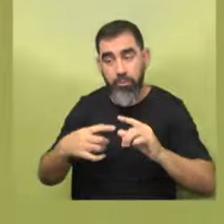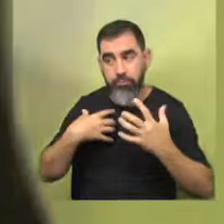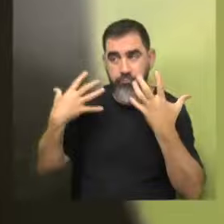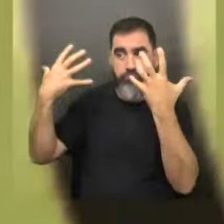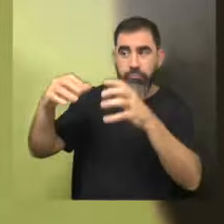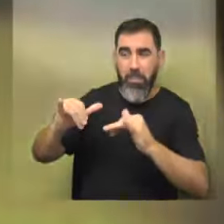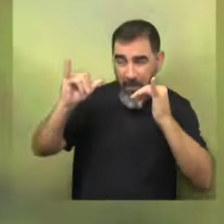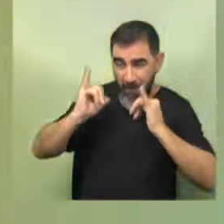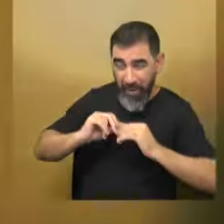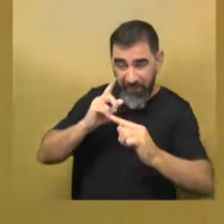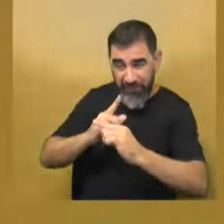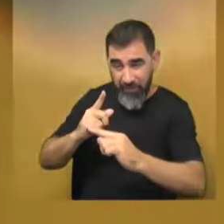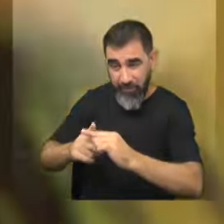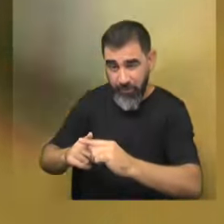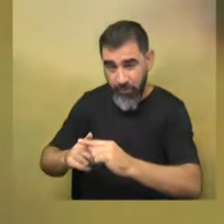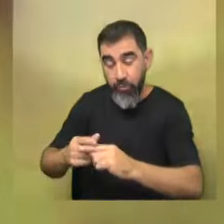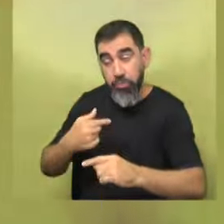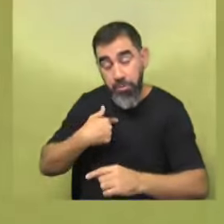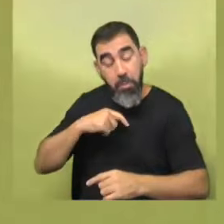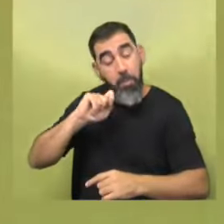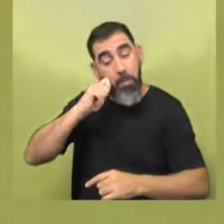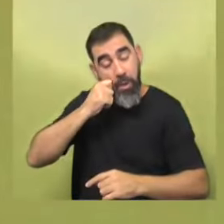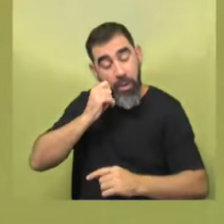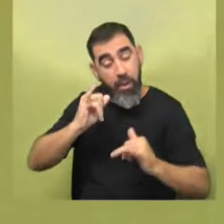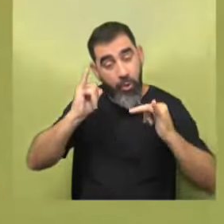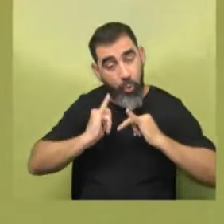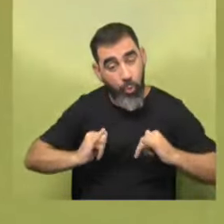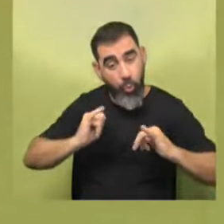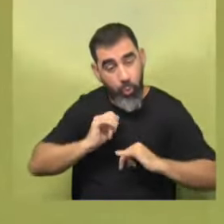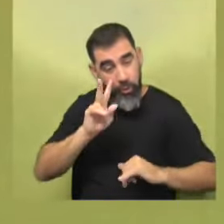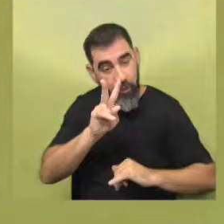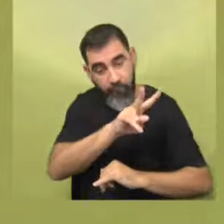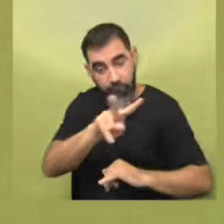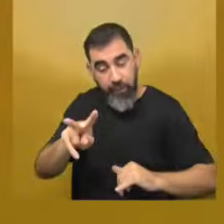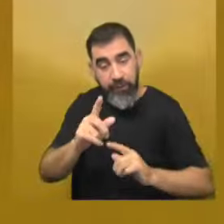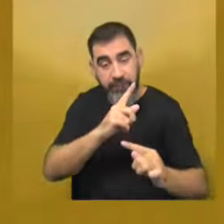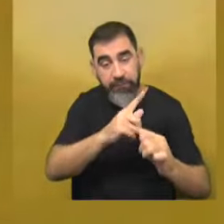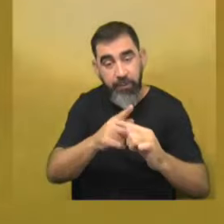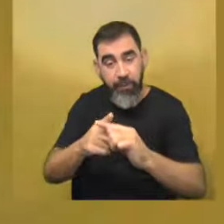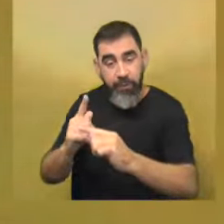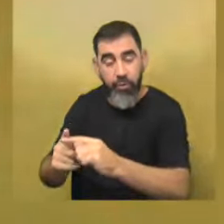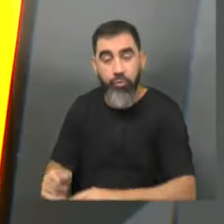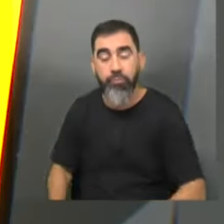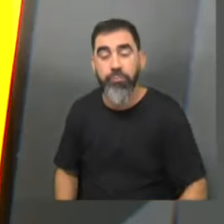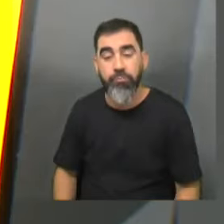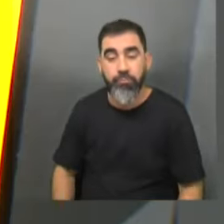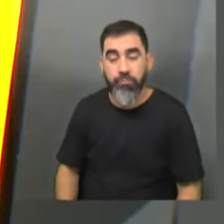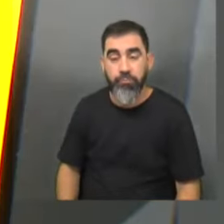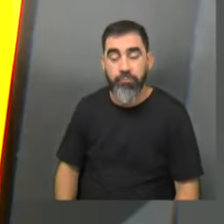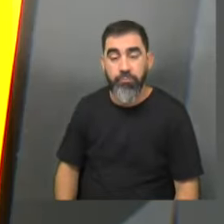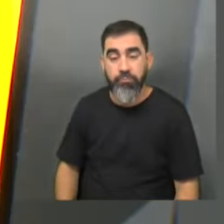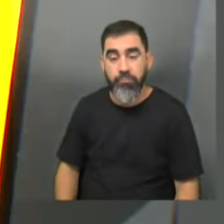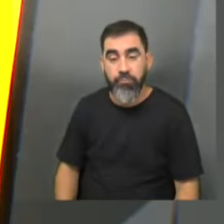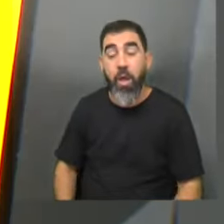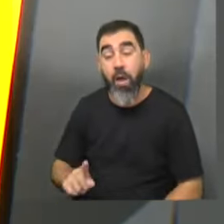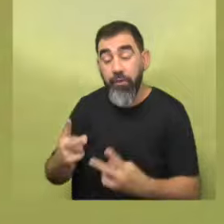pasear un cementerio. No, yo estoy en el primer grupo. Y hay muchísimo para ver, y en nuestro país tenemos unos cuantos cementerios patrimoniales. Por supuesto. Que tienen